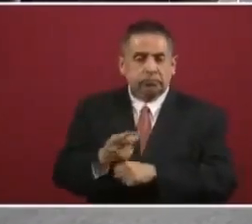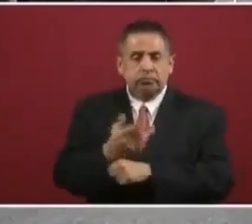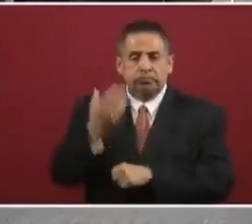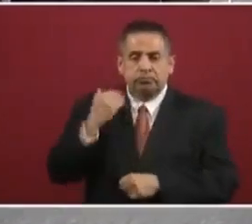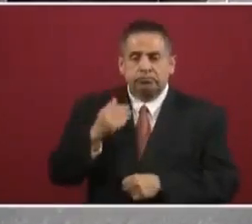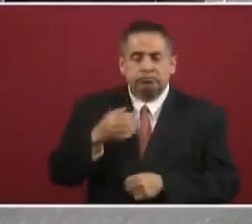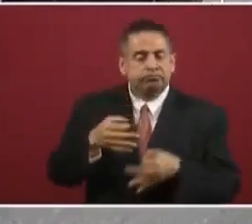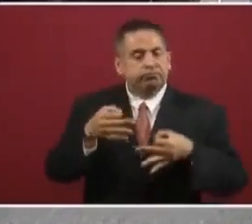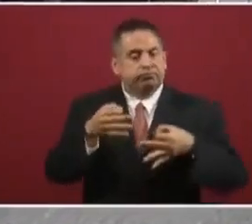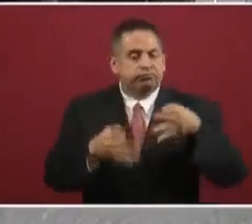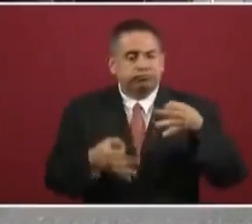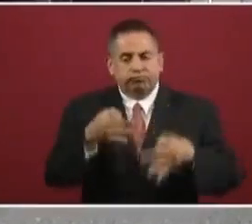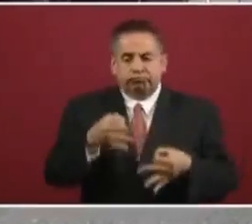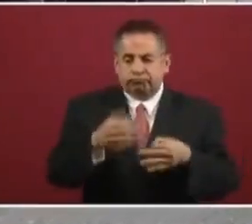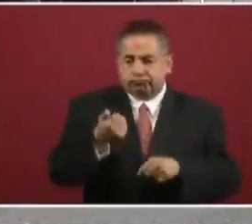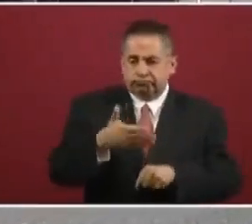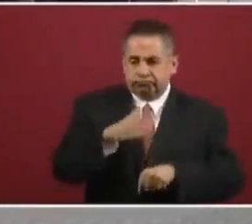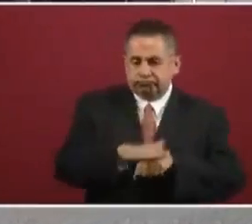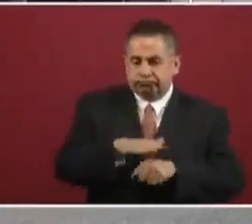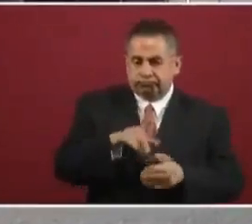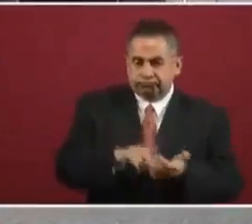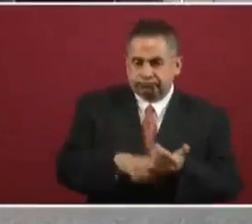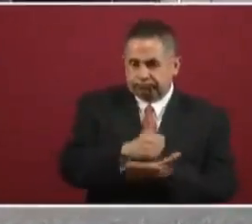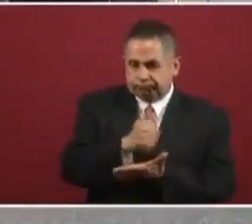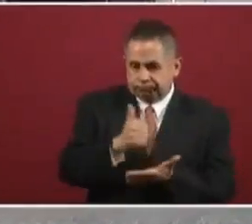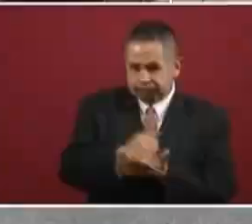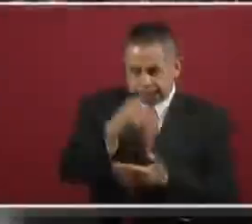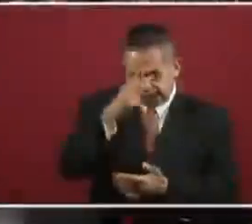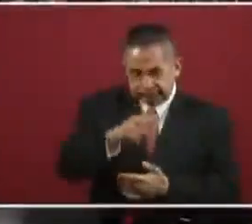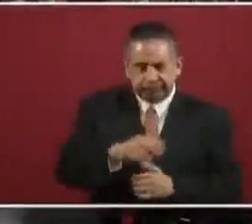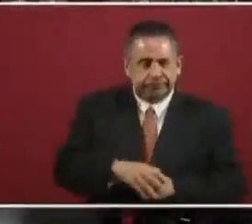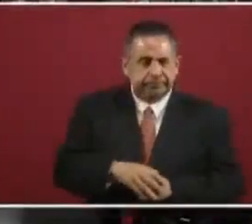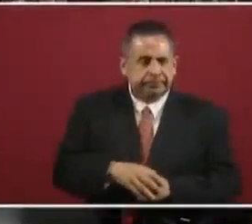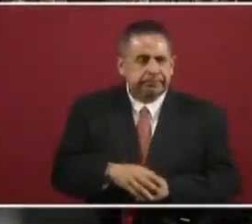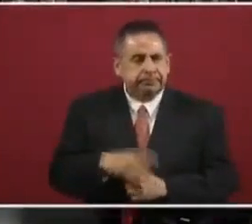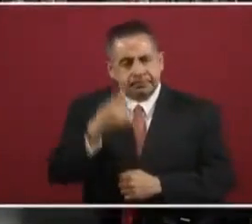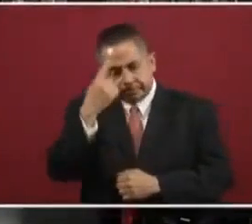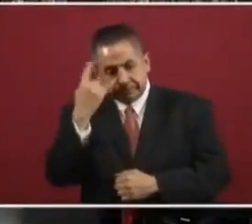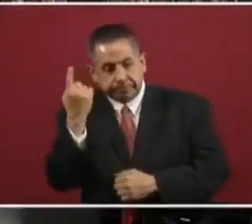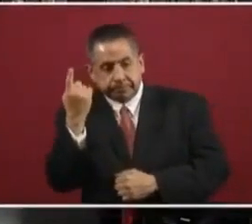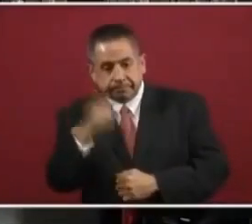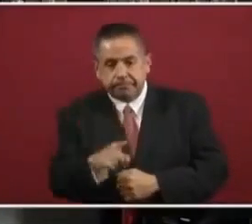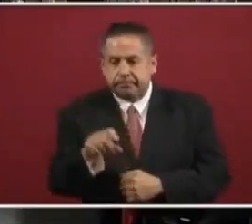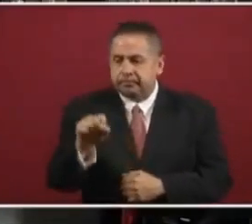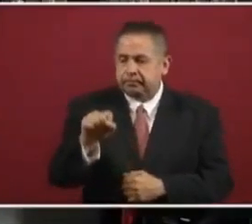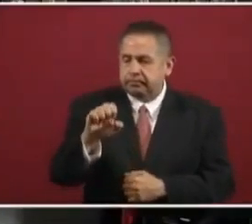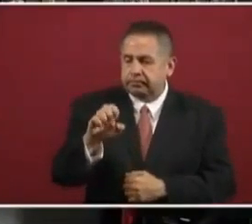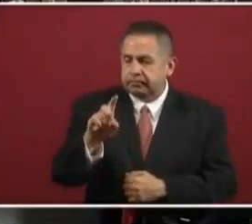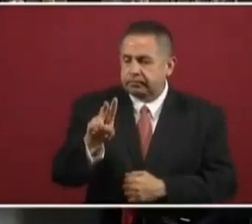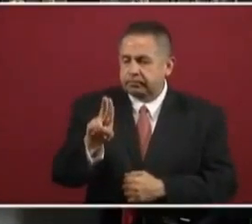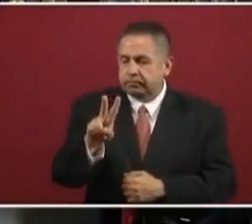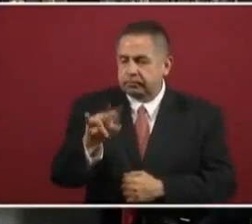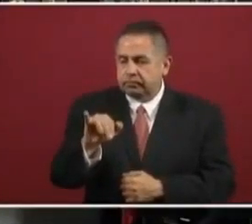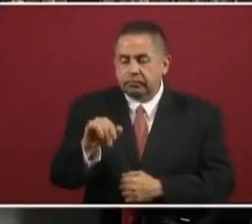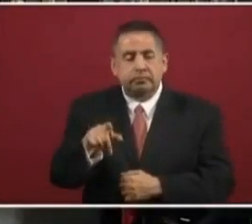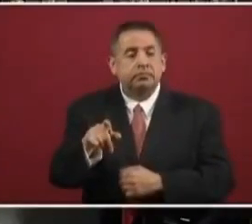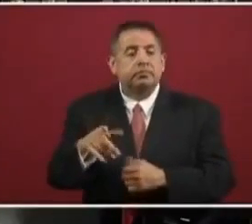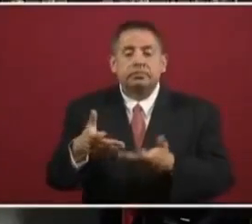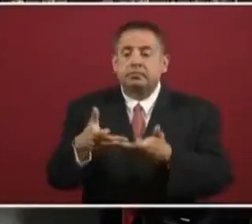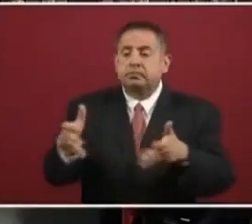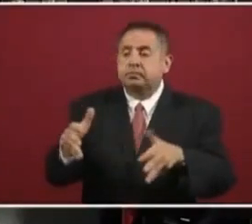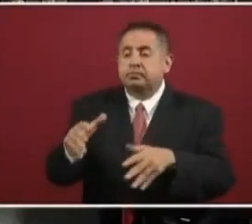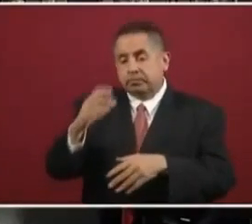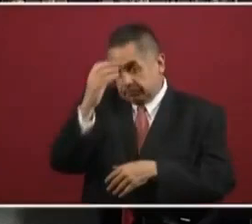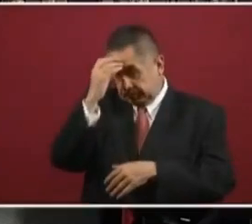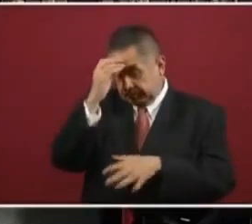el tribunal contencioso administrativo de la Ciudad de México ordenó a la cedui cambiar el uso de suelo de un predio del